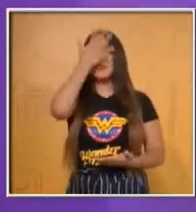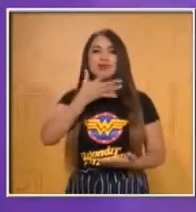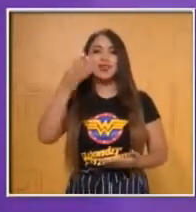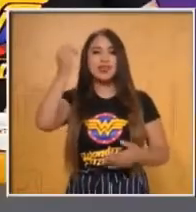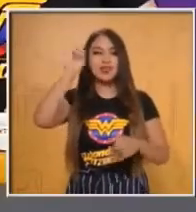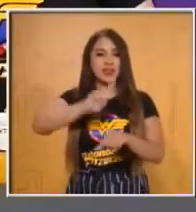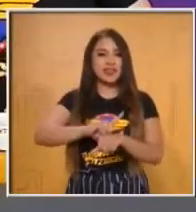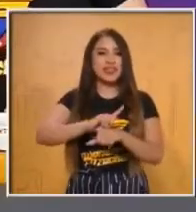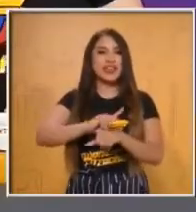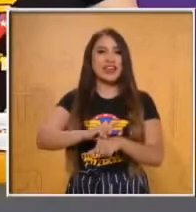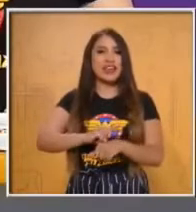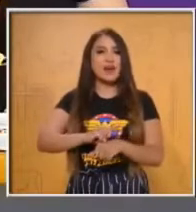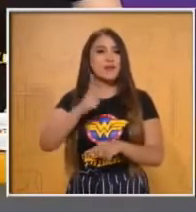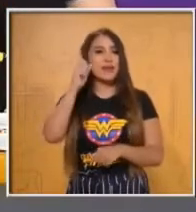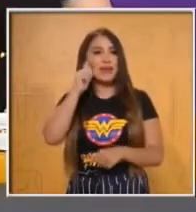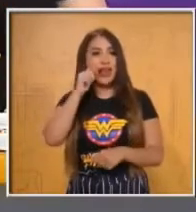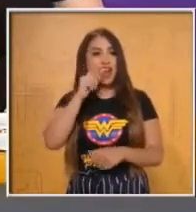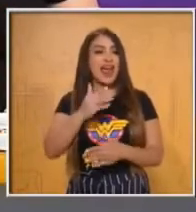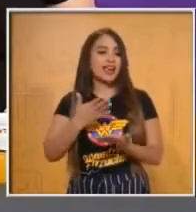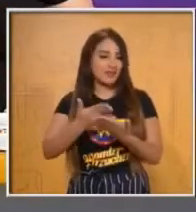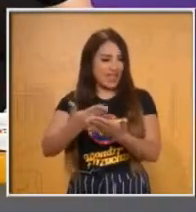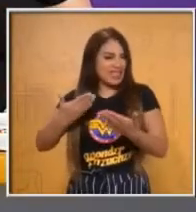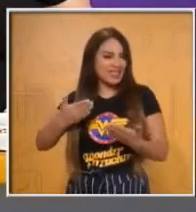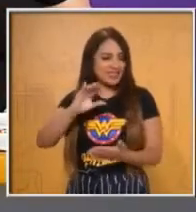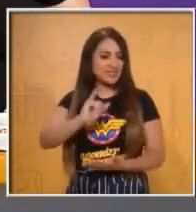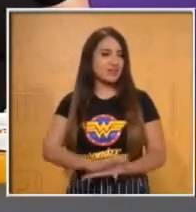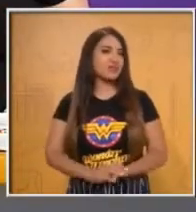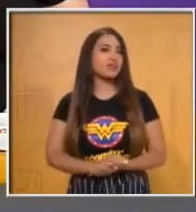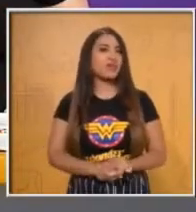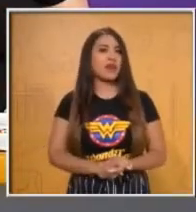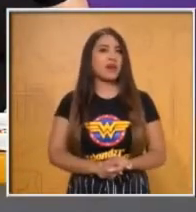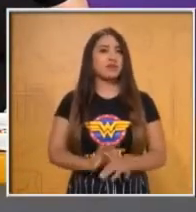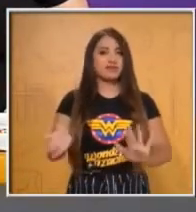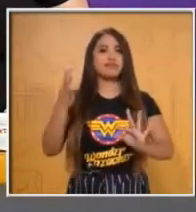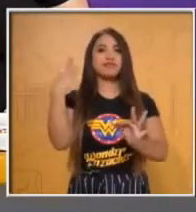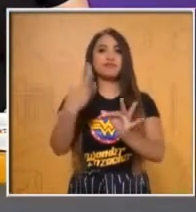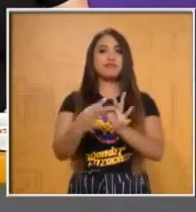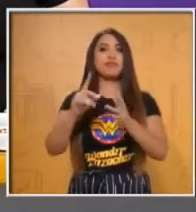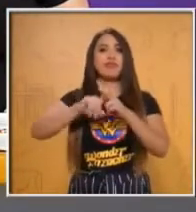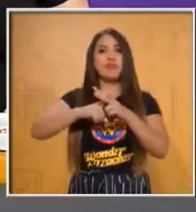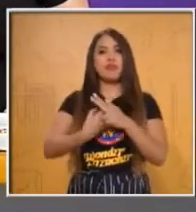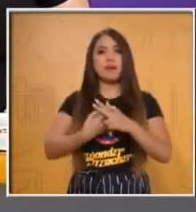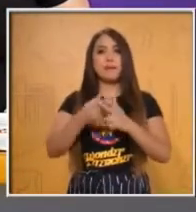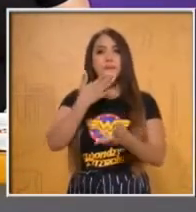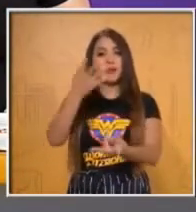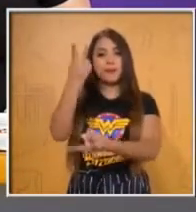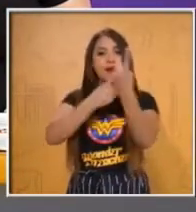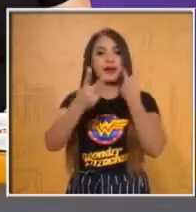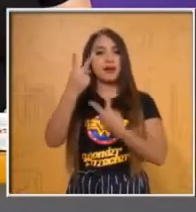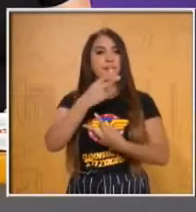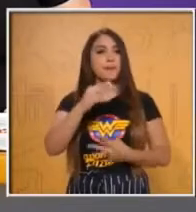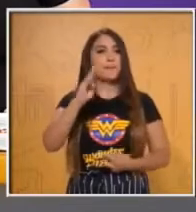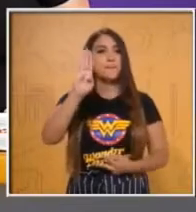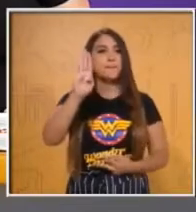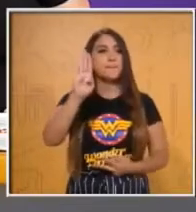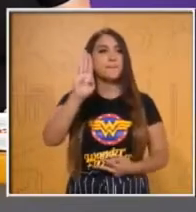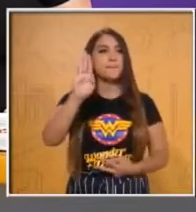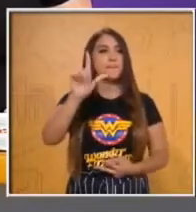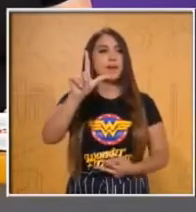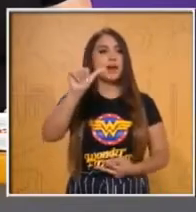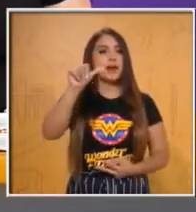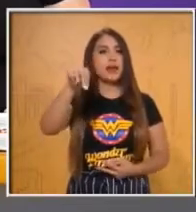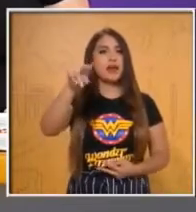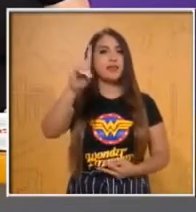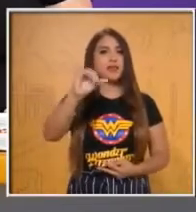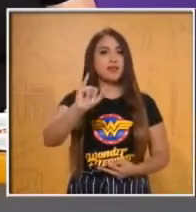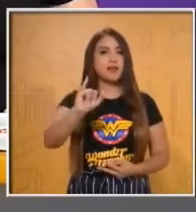que es el día de mañana. Se los damos por adelantado. Y ahora sí, pues damos inicio. Le doy la bienvenida a la maestra Blandi, esperando que también tenga un bonito